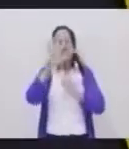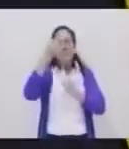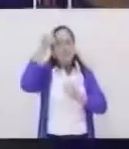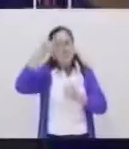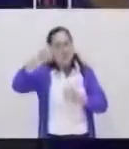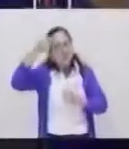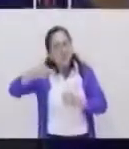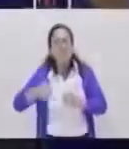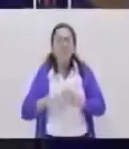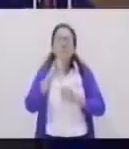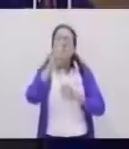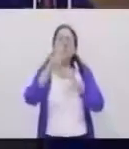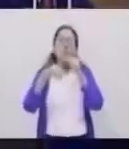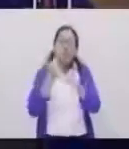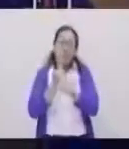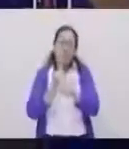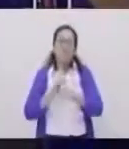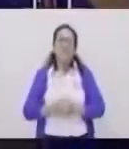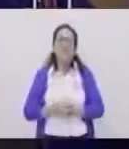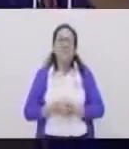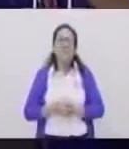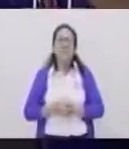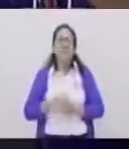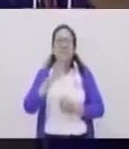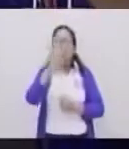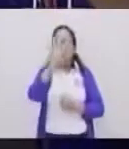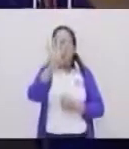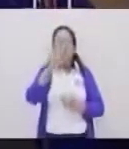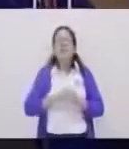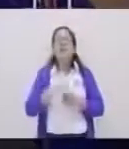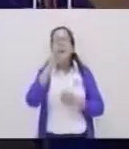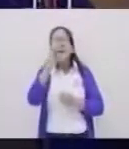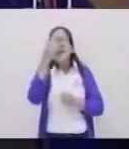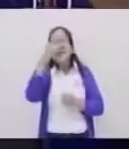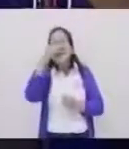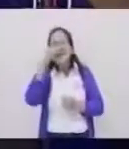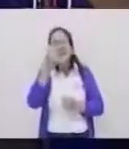traslación. Y aquí tenemos las cuatro estaciones.